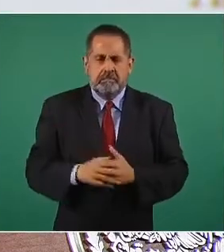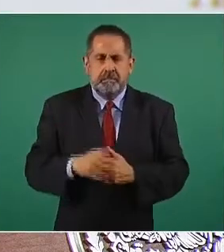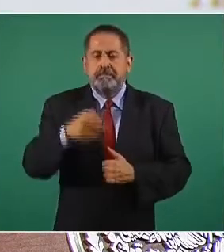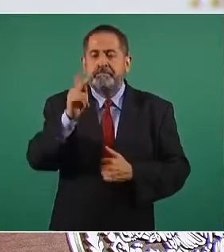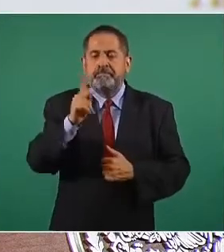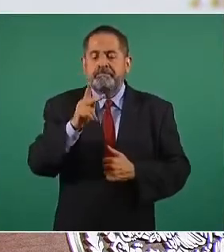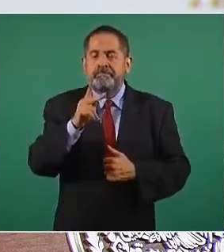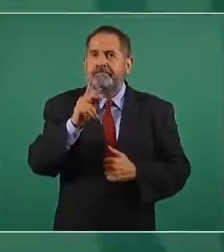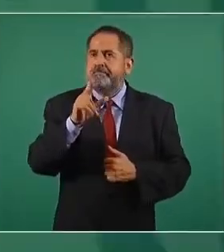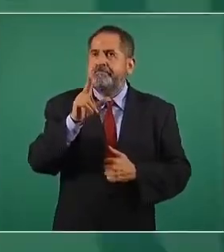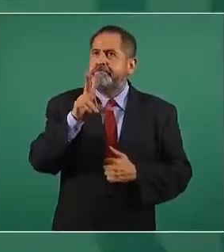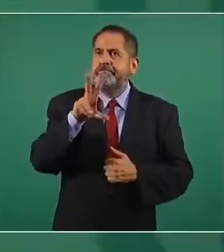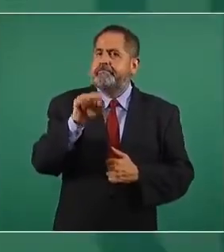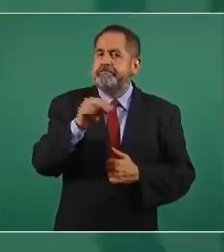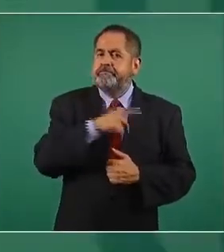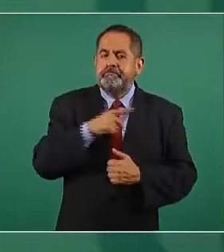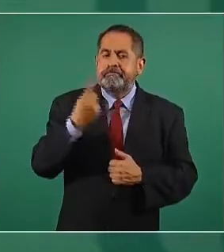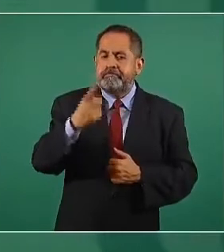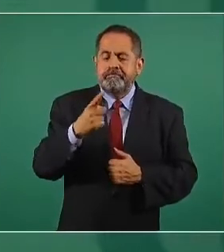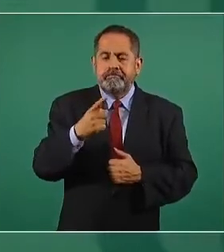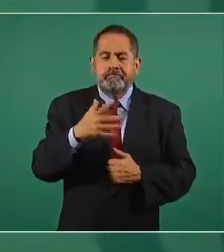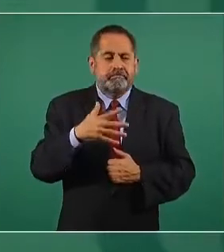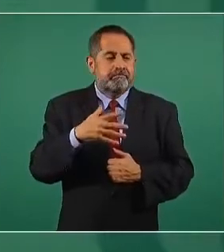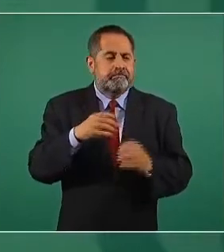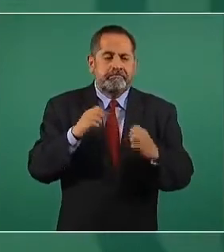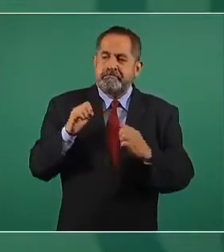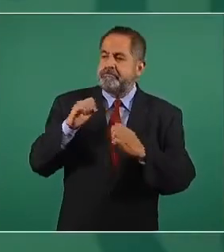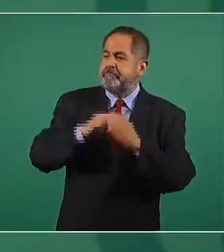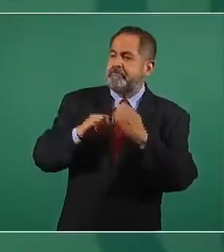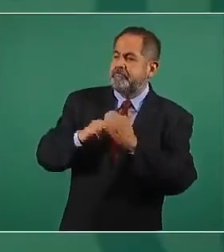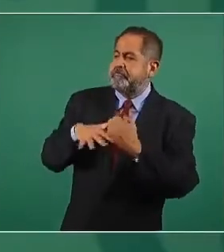pero no a traficantes